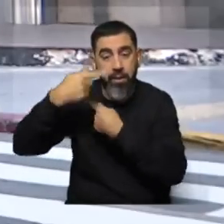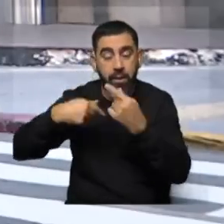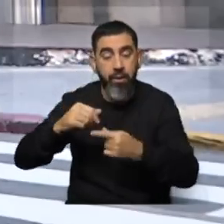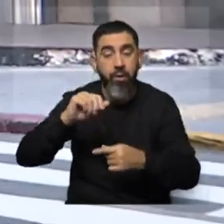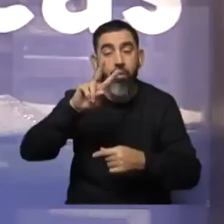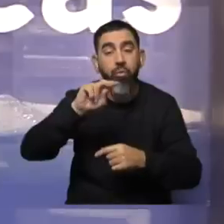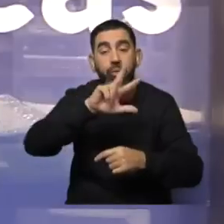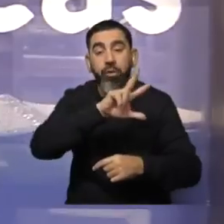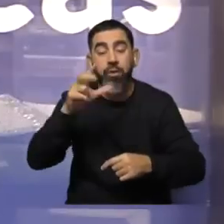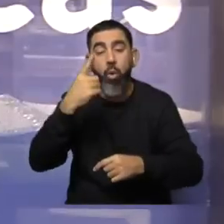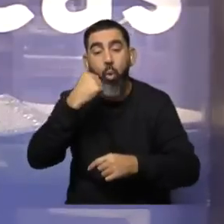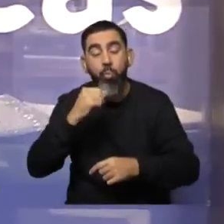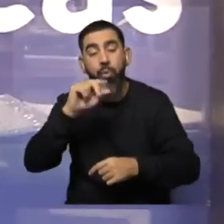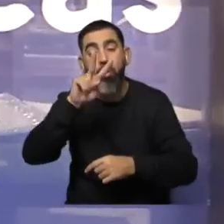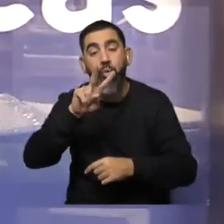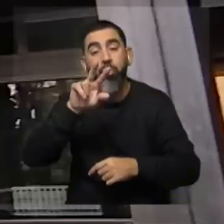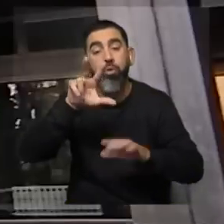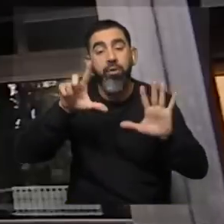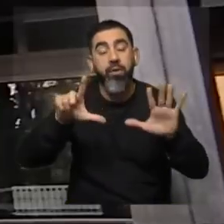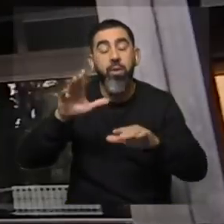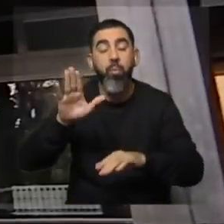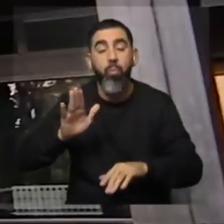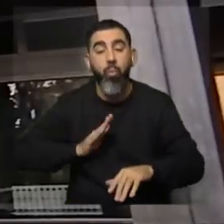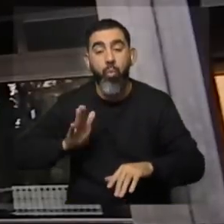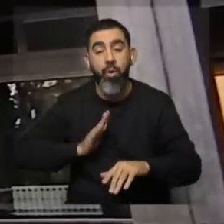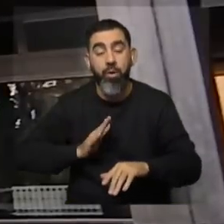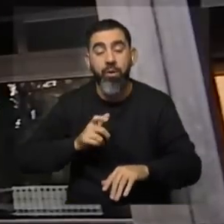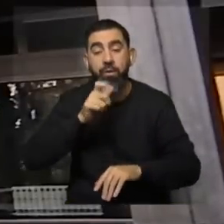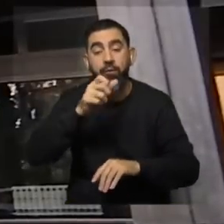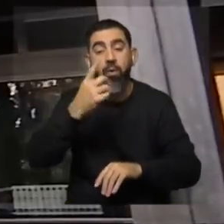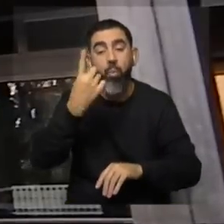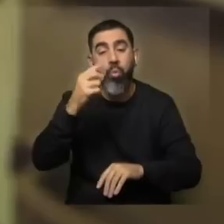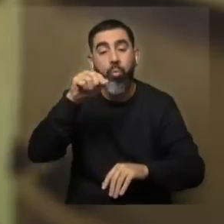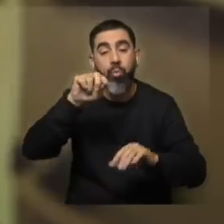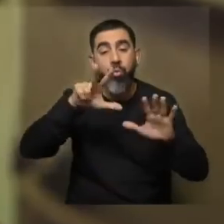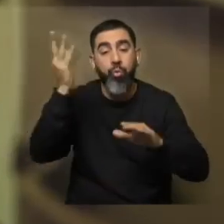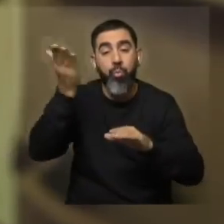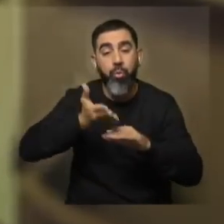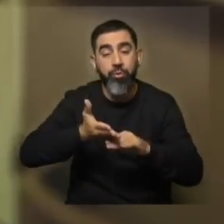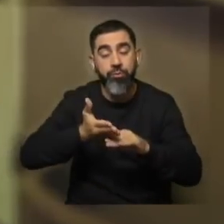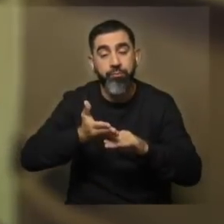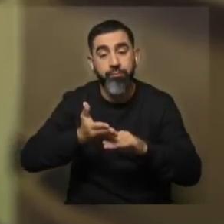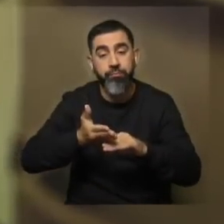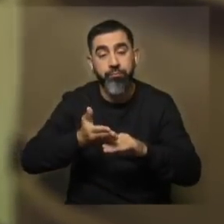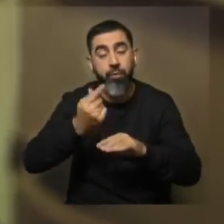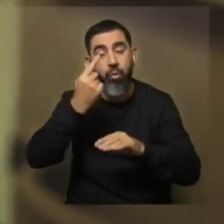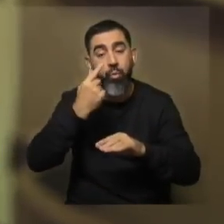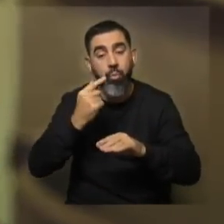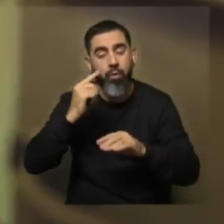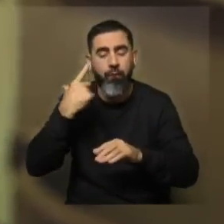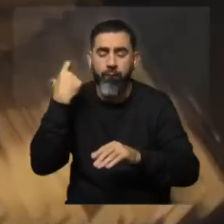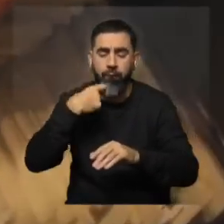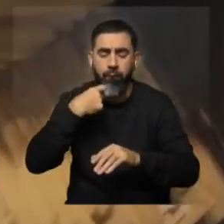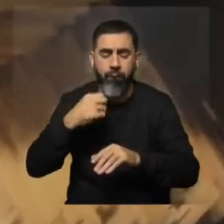233 hombres y 207 mujeres lo que representa el 1,8% del total esta cifra está